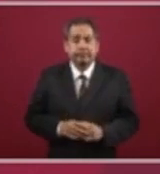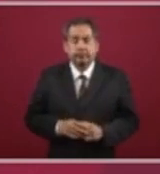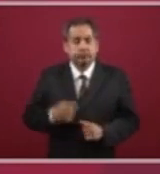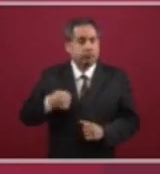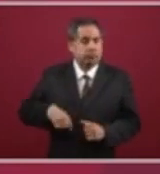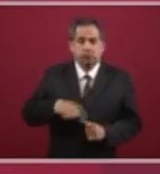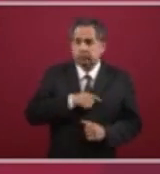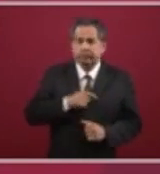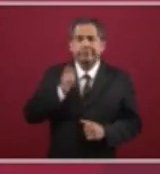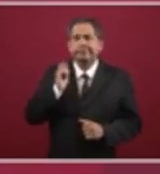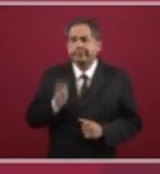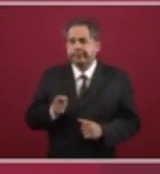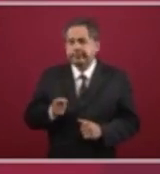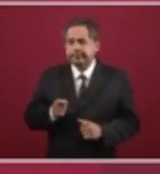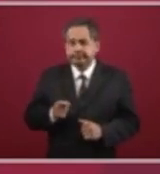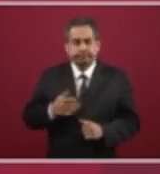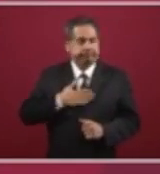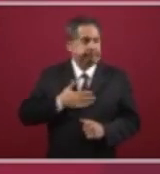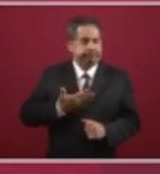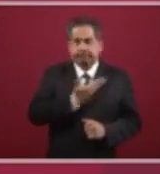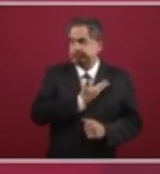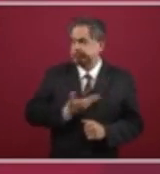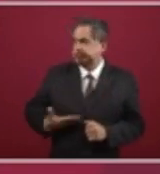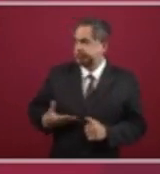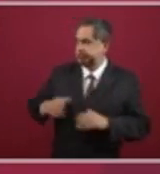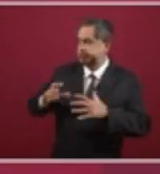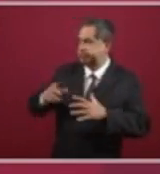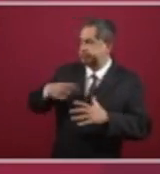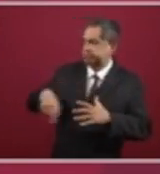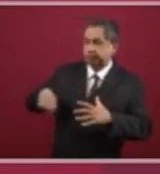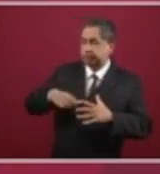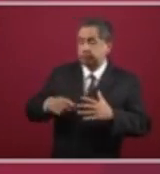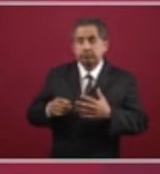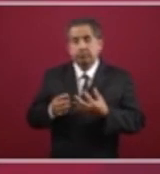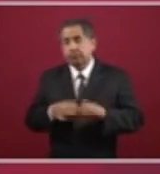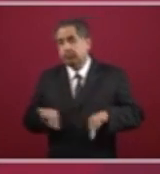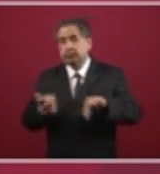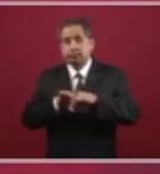como Poder Ejecutivo prioridades.